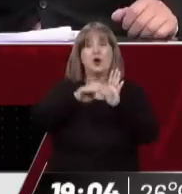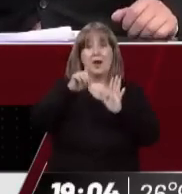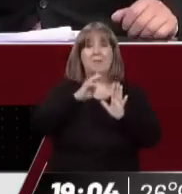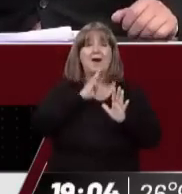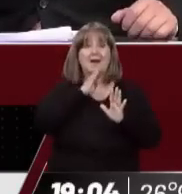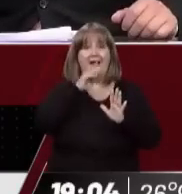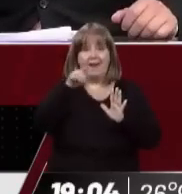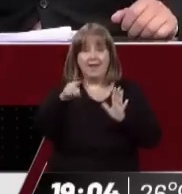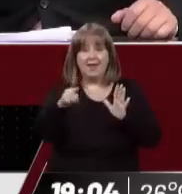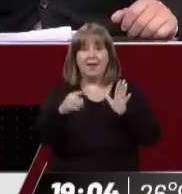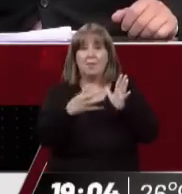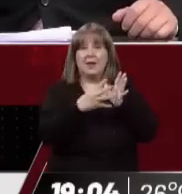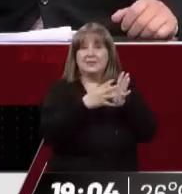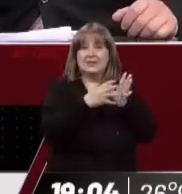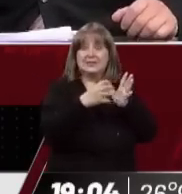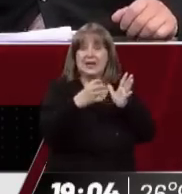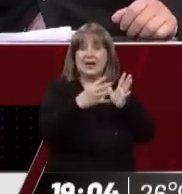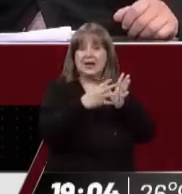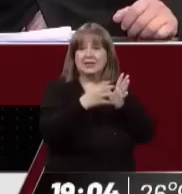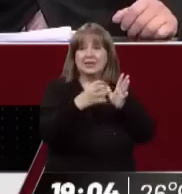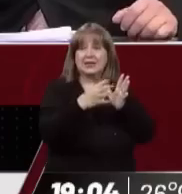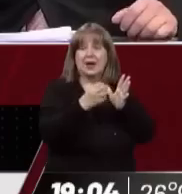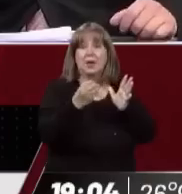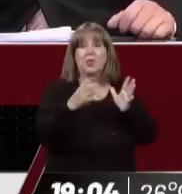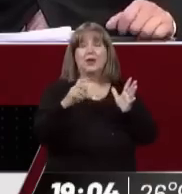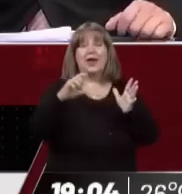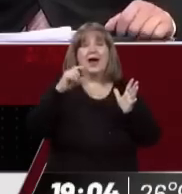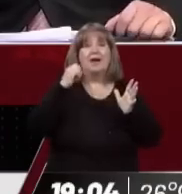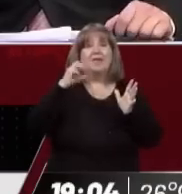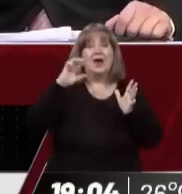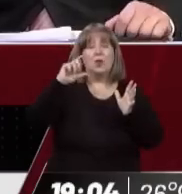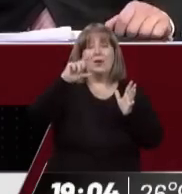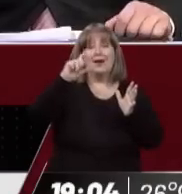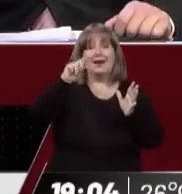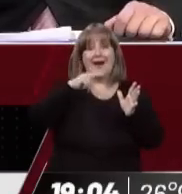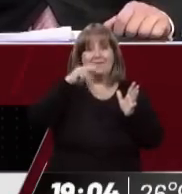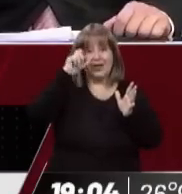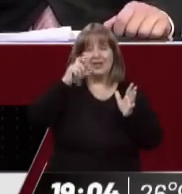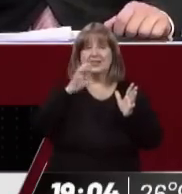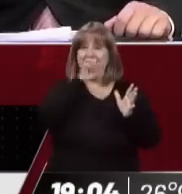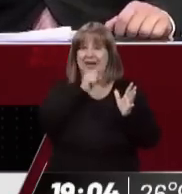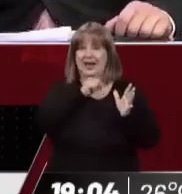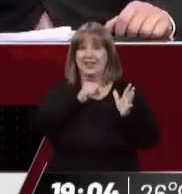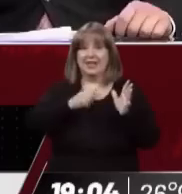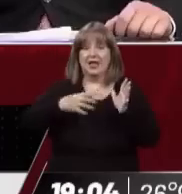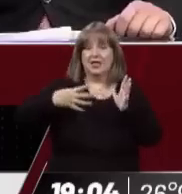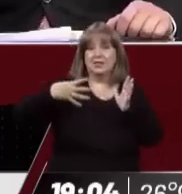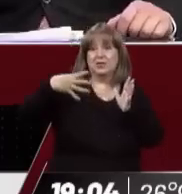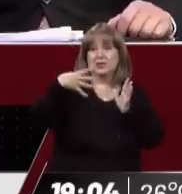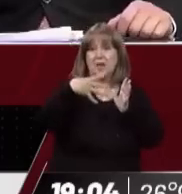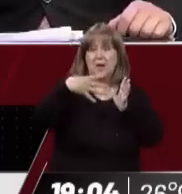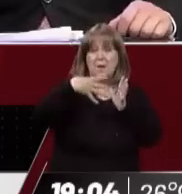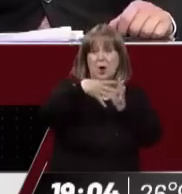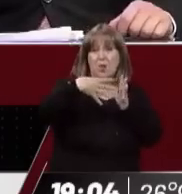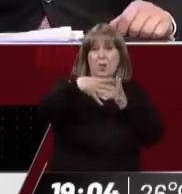de casos y cuando porque porque había una clave de desbloqueo y como no se pudo desbloquear es por eso que dicen